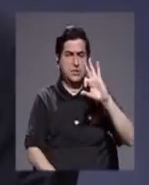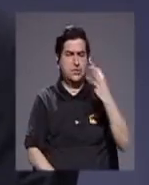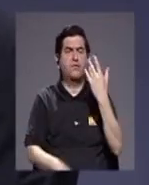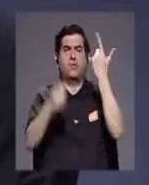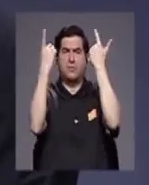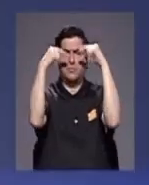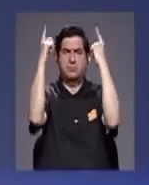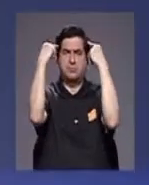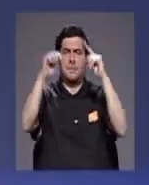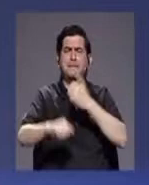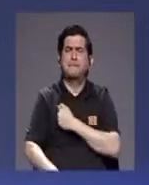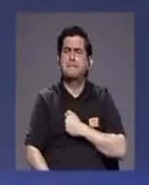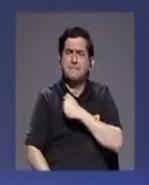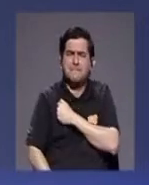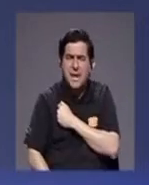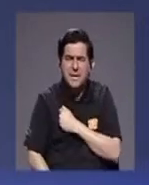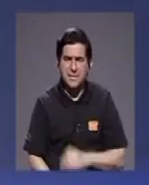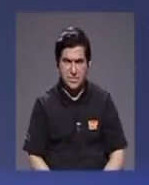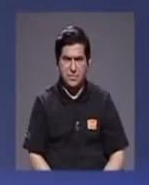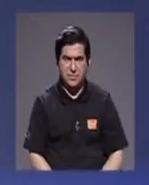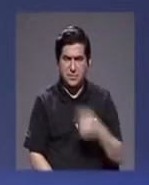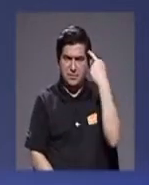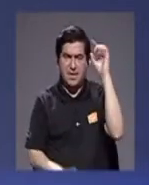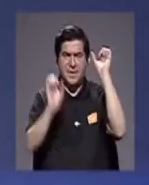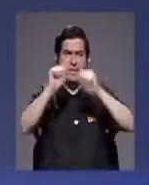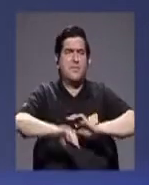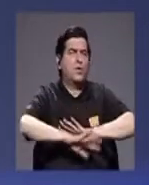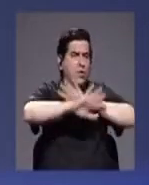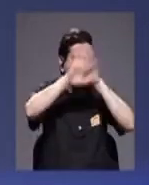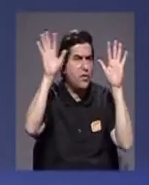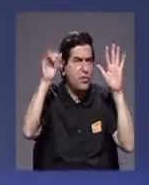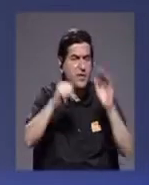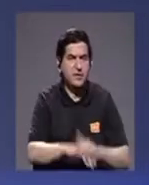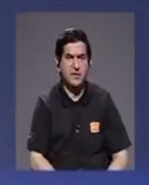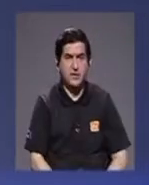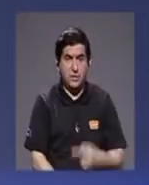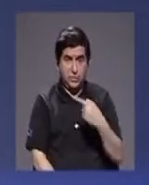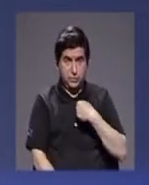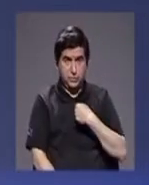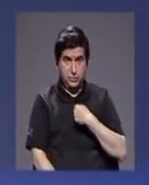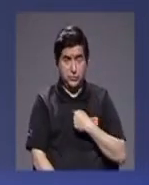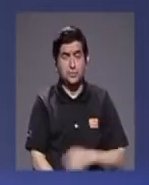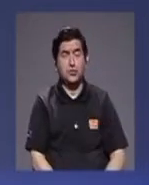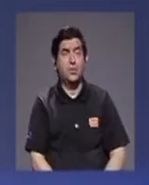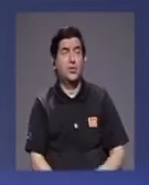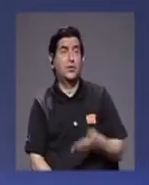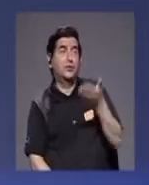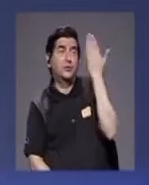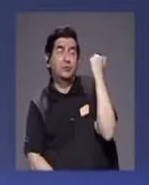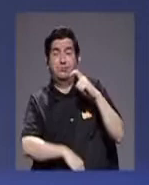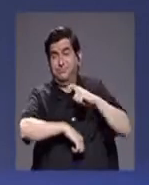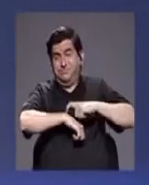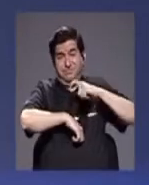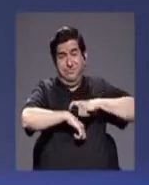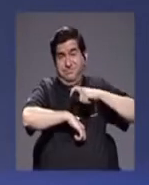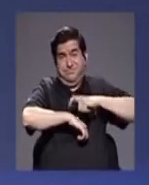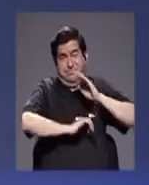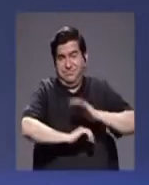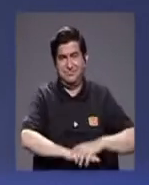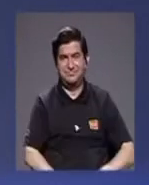efectiva. Perdón, don Efraín, para tenerlo claro, y es que yo soy del tiempo de antes, por supuesto. Claro.